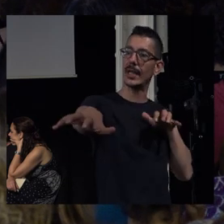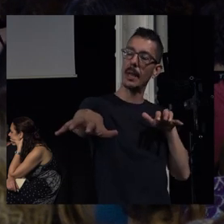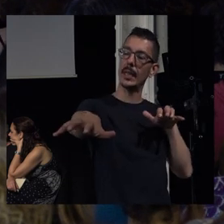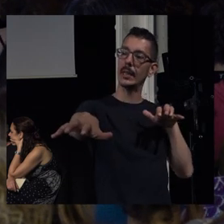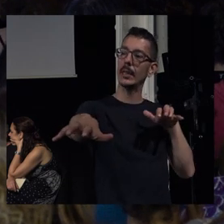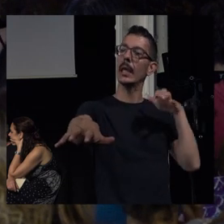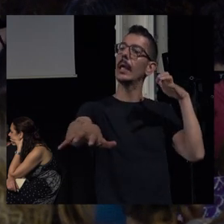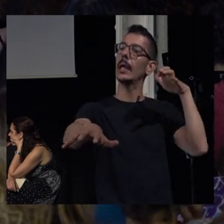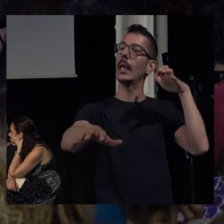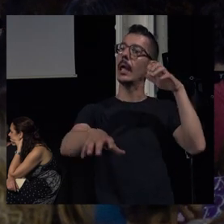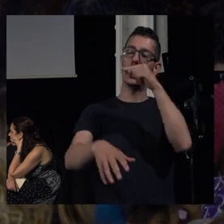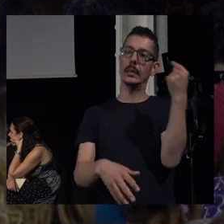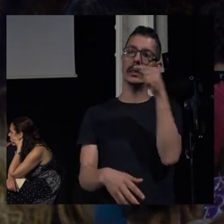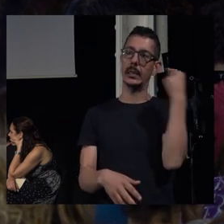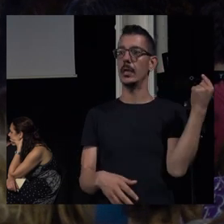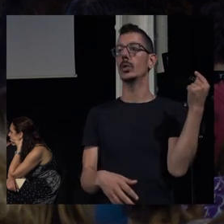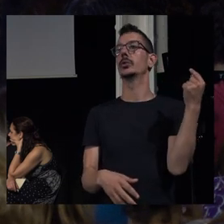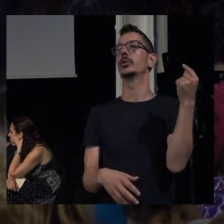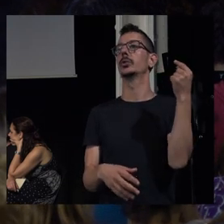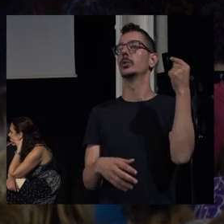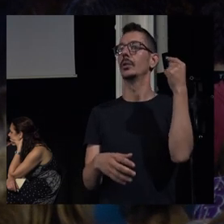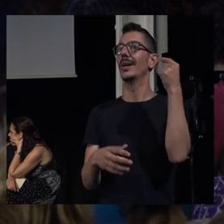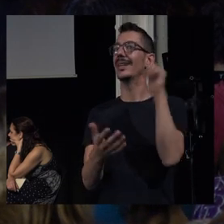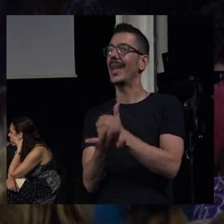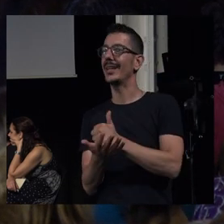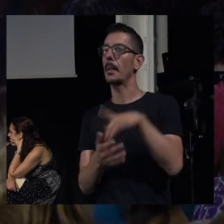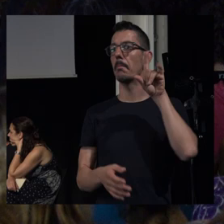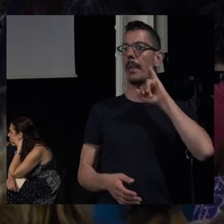mayoritariamente era de tíos gays, que no maricones,